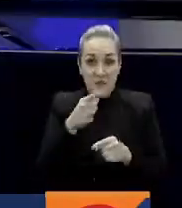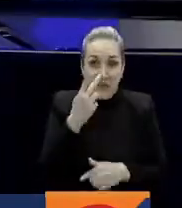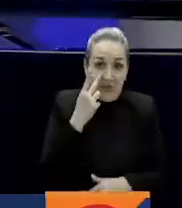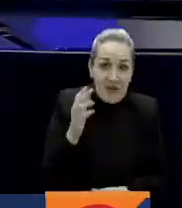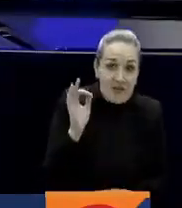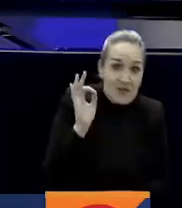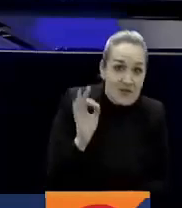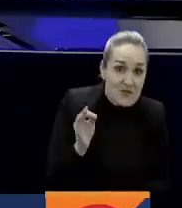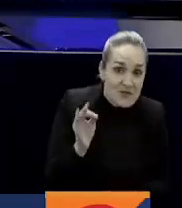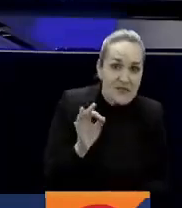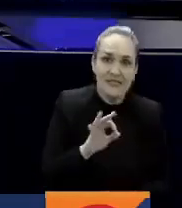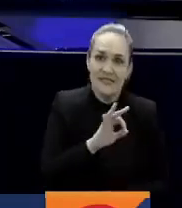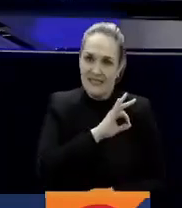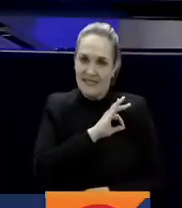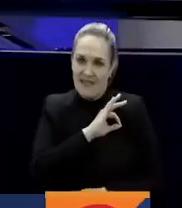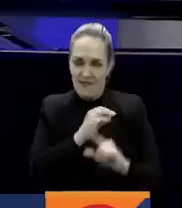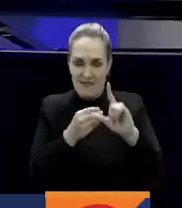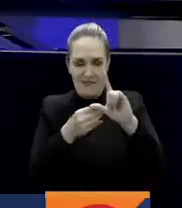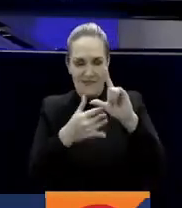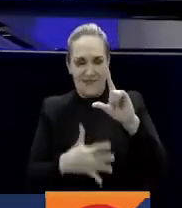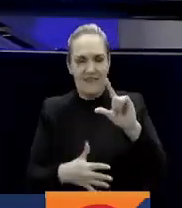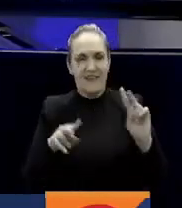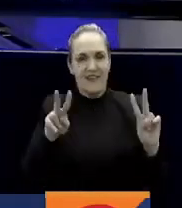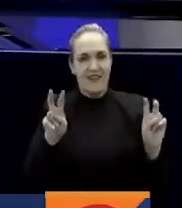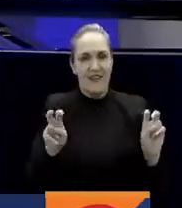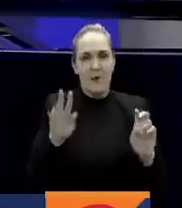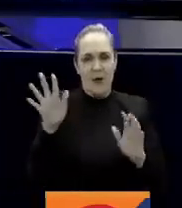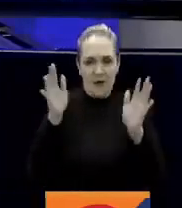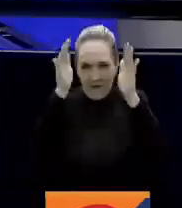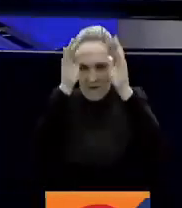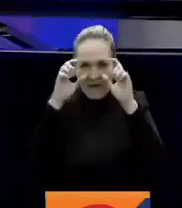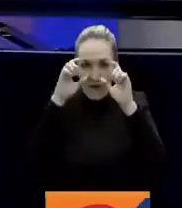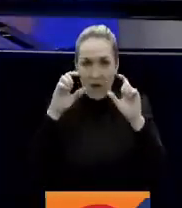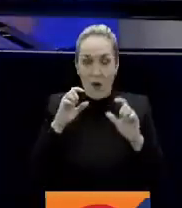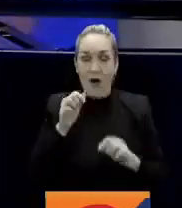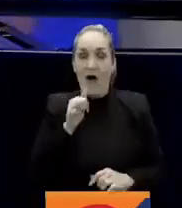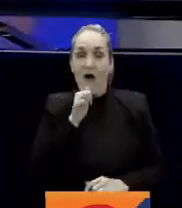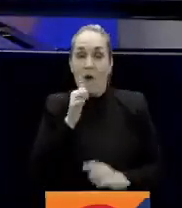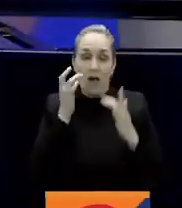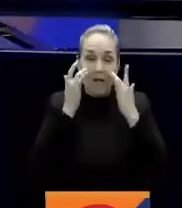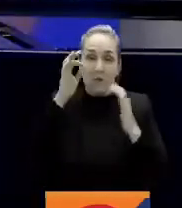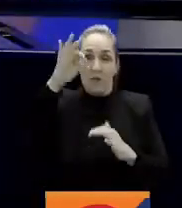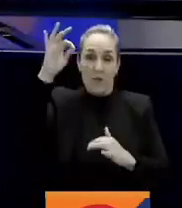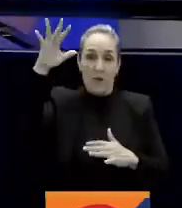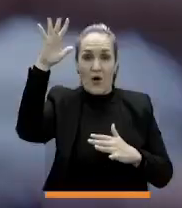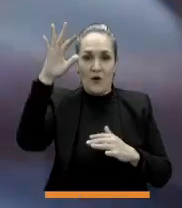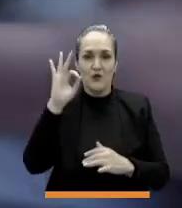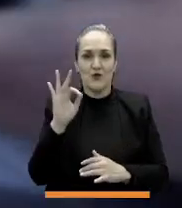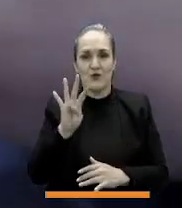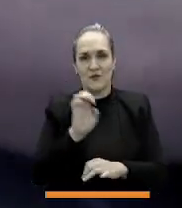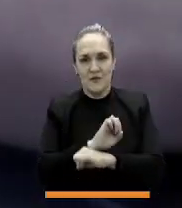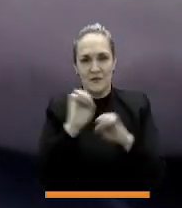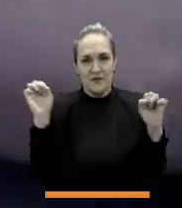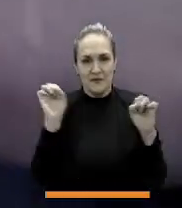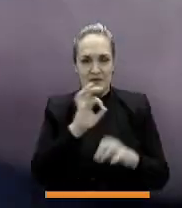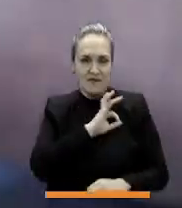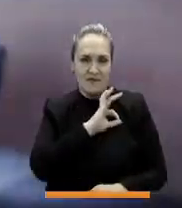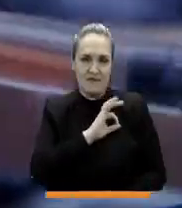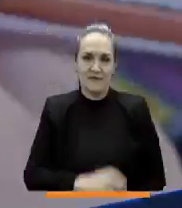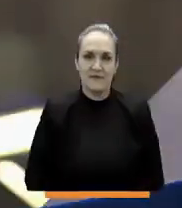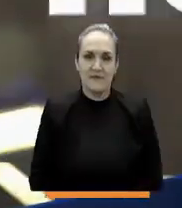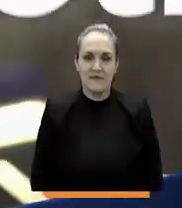pierdan la serie El frailejón Ernesto Pérez y la leyenda de la gota más pura todos los sábados a las 9 de la mañana.